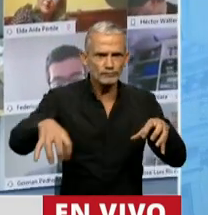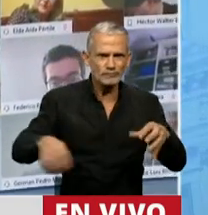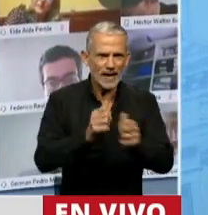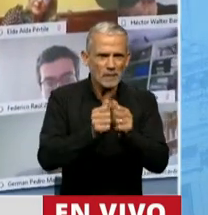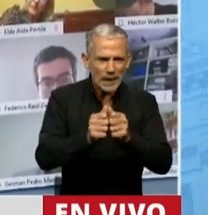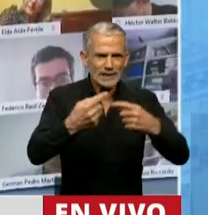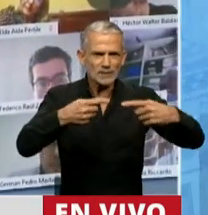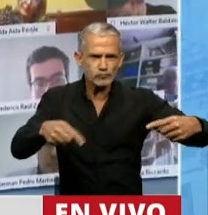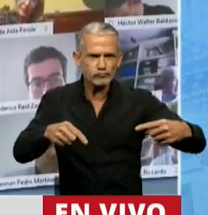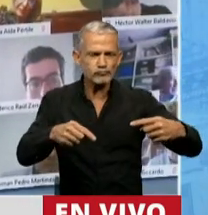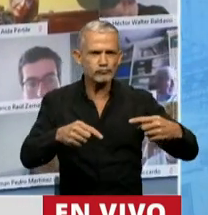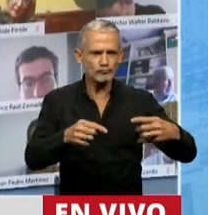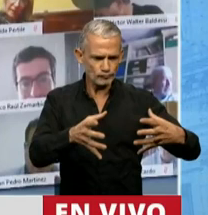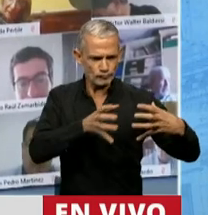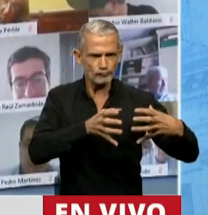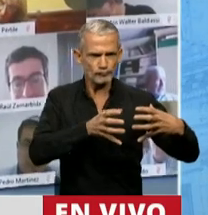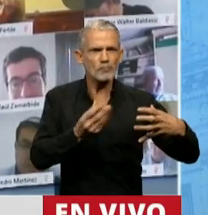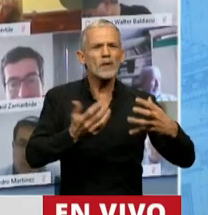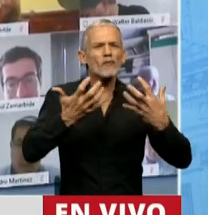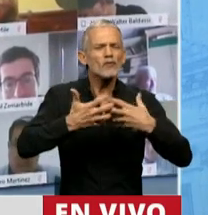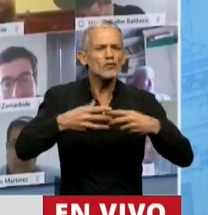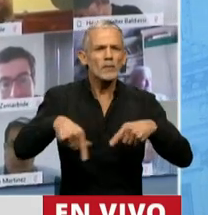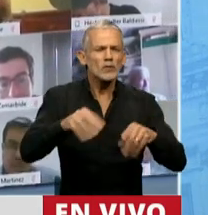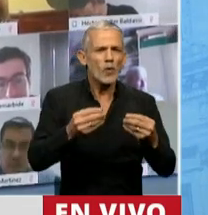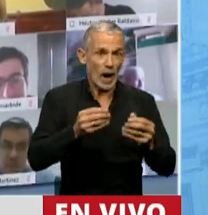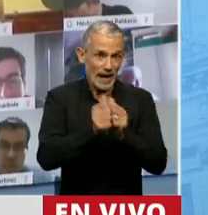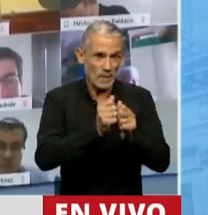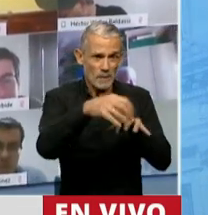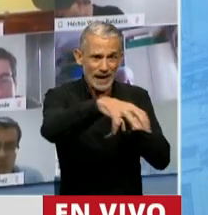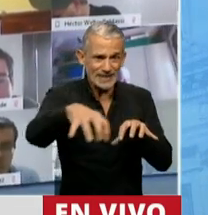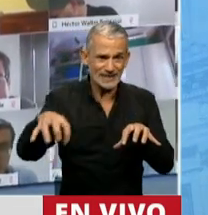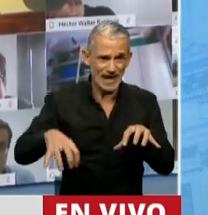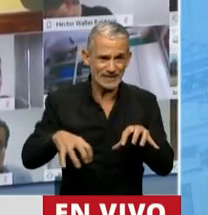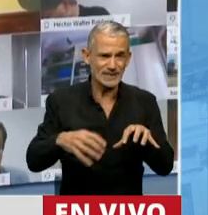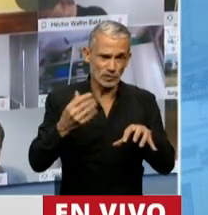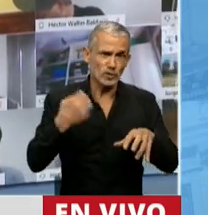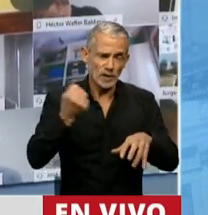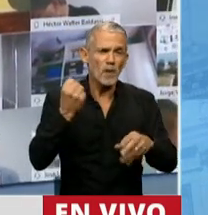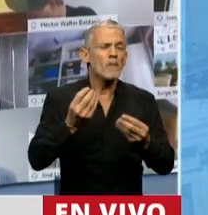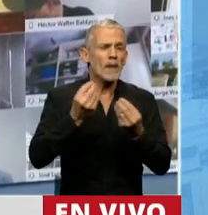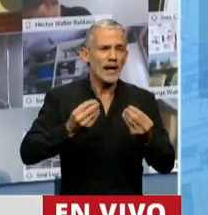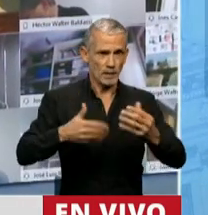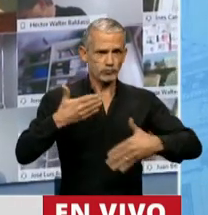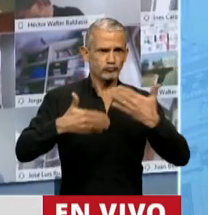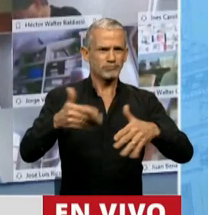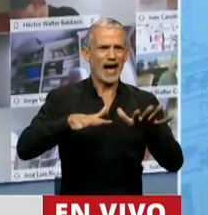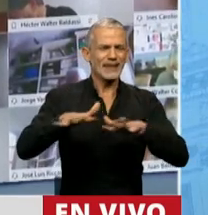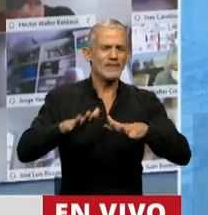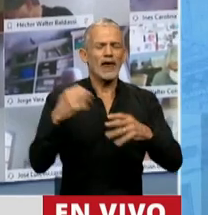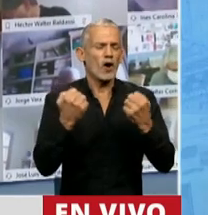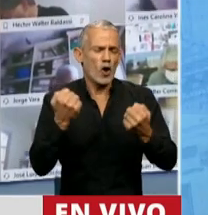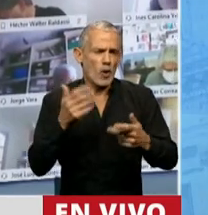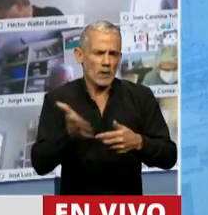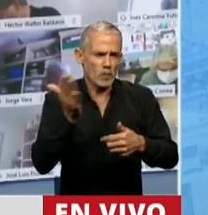participaciones en el funcionamiento de empresas que son fundamentales para el desarrollo de la actividad